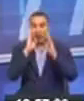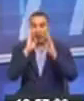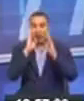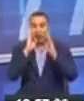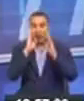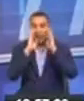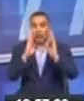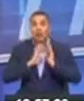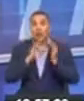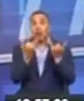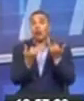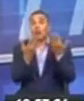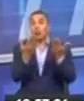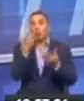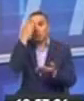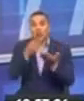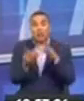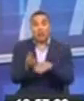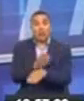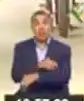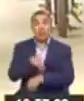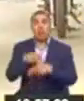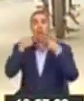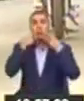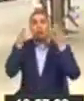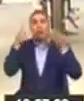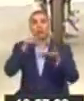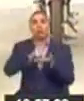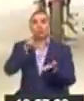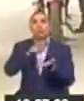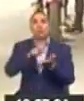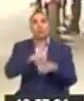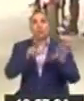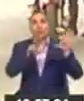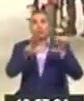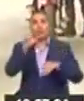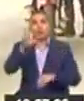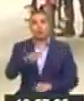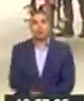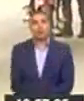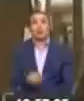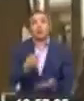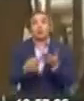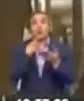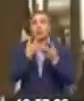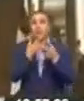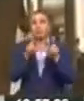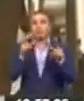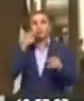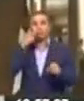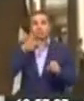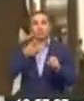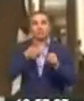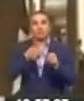muchísima atención ahora, amigos, porque hace pocos minutos se publicó ya el decreto ejecutivo 883 que establece la liberación de los precios de